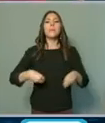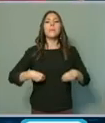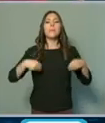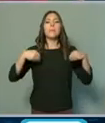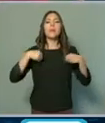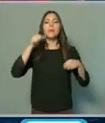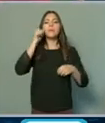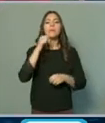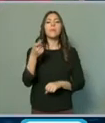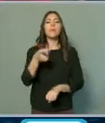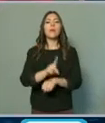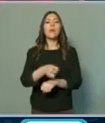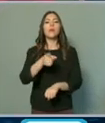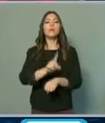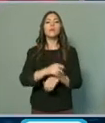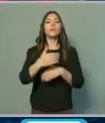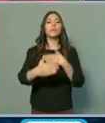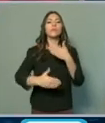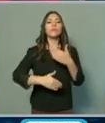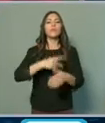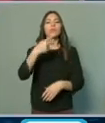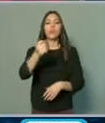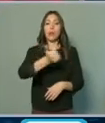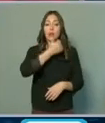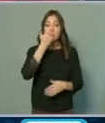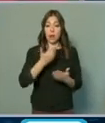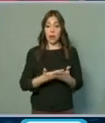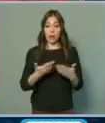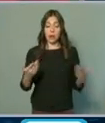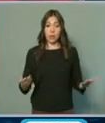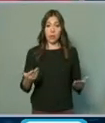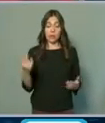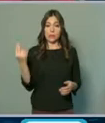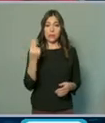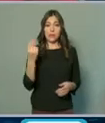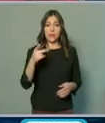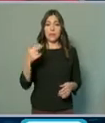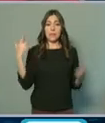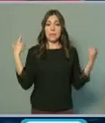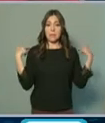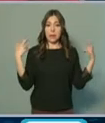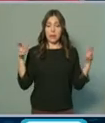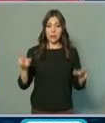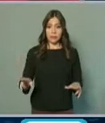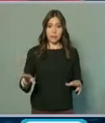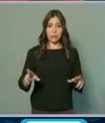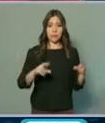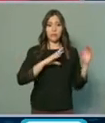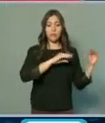día? Y lo que hoy necesitamos es maestros que formen a los alumnos y que les dejen